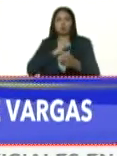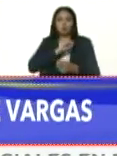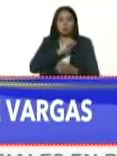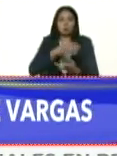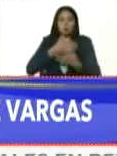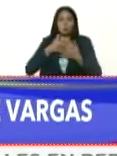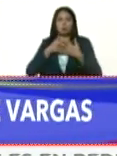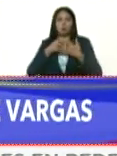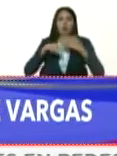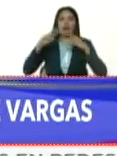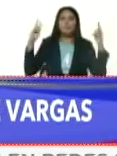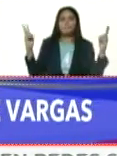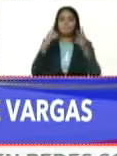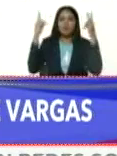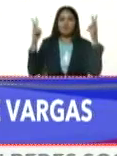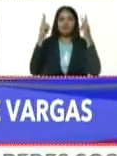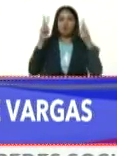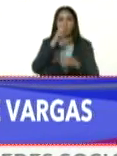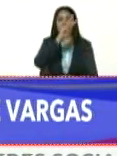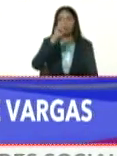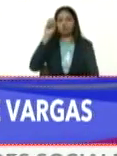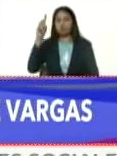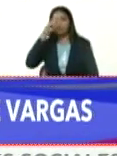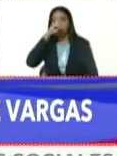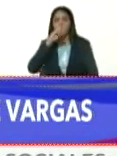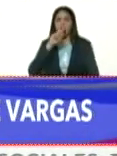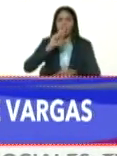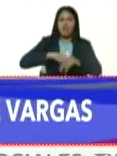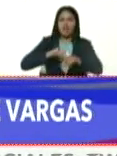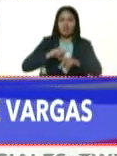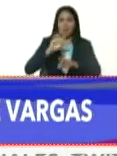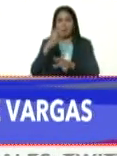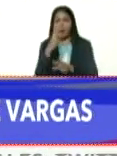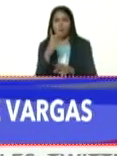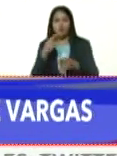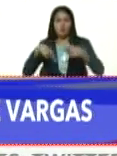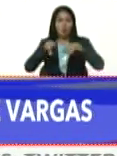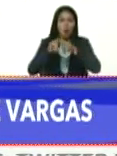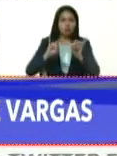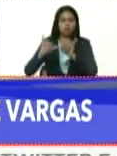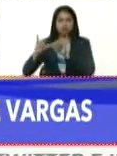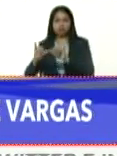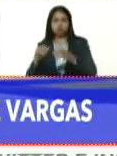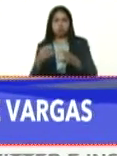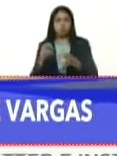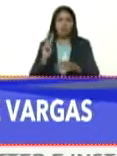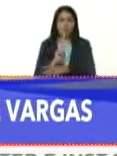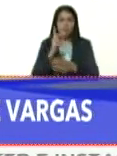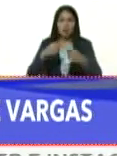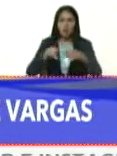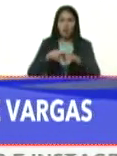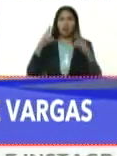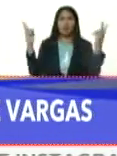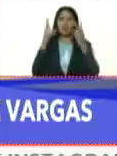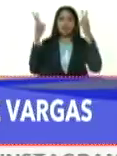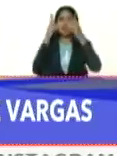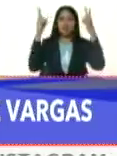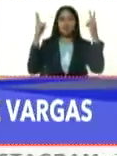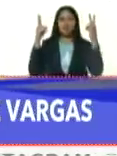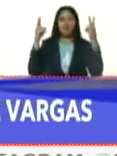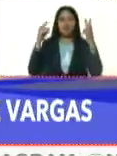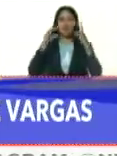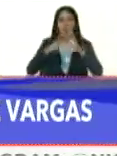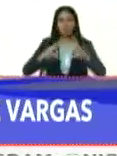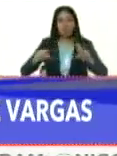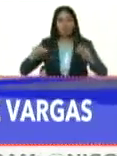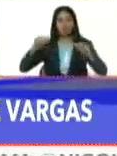coronó la gran victoria de hace 200 años a esta hora, exactamente en Pantano de Vargas. ¡Que viva la victoria de Pantano de